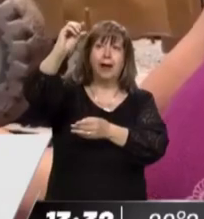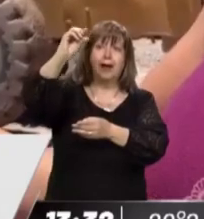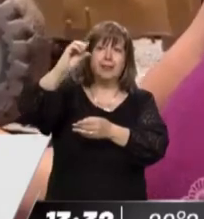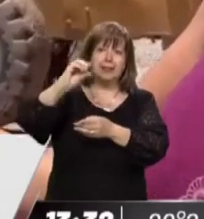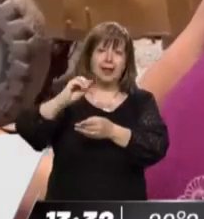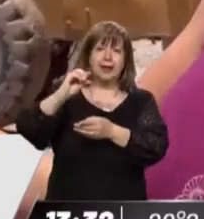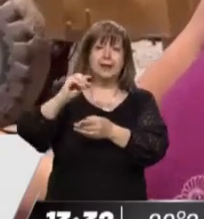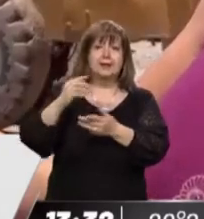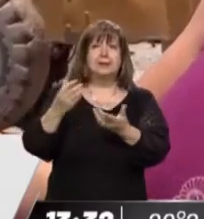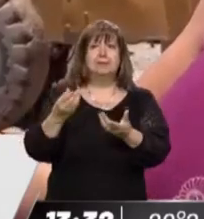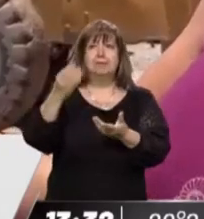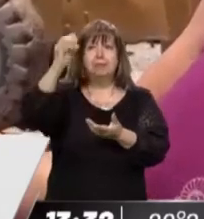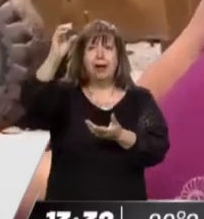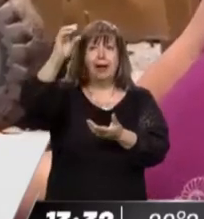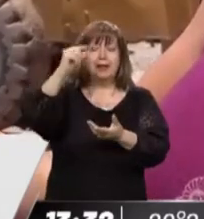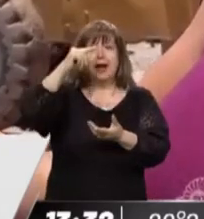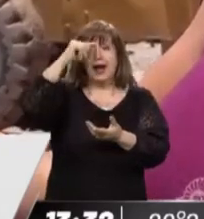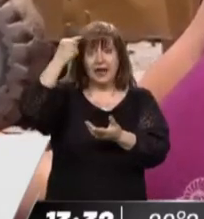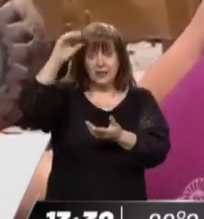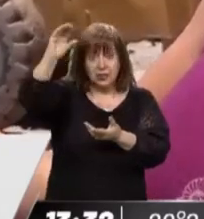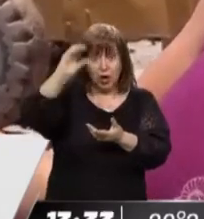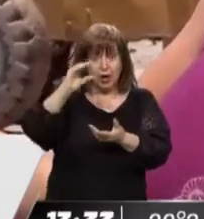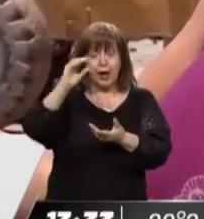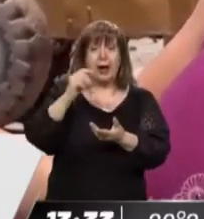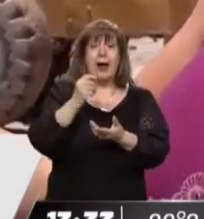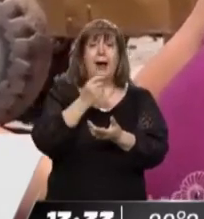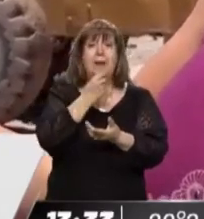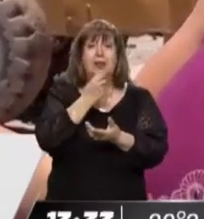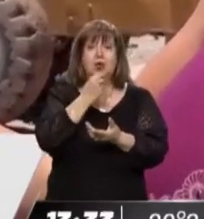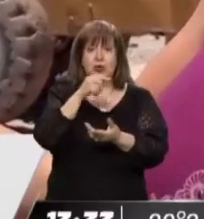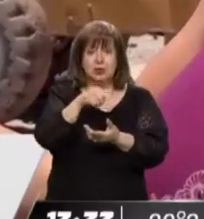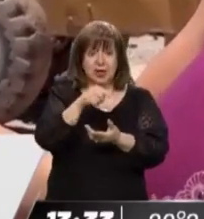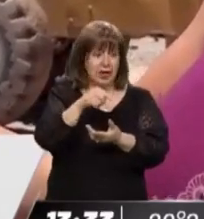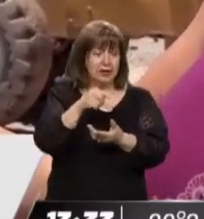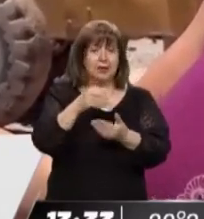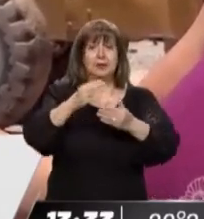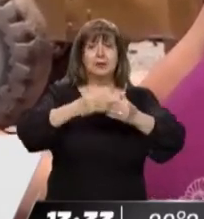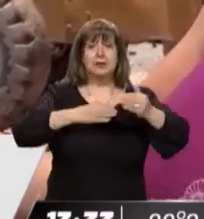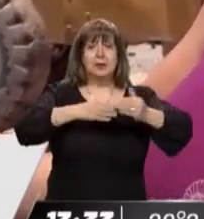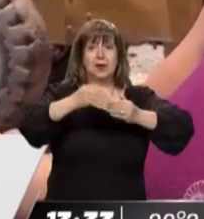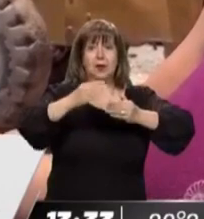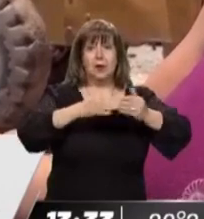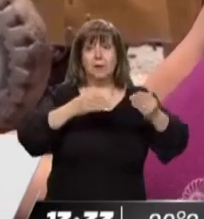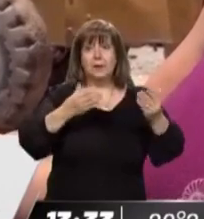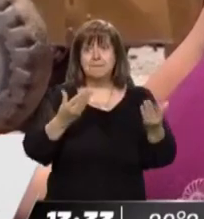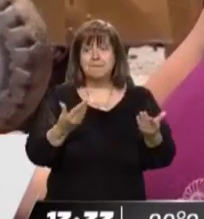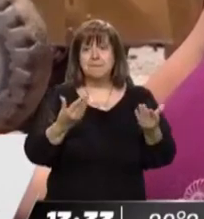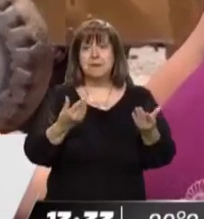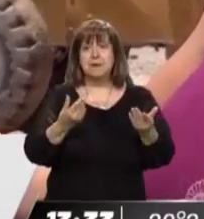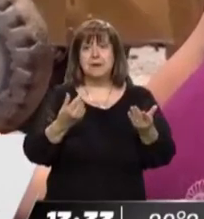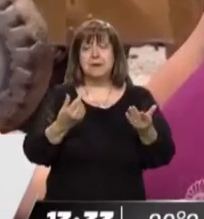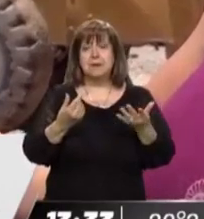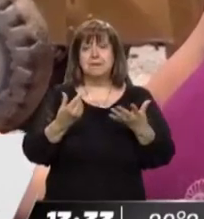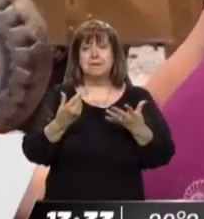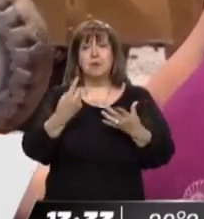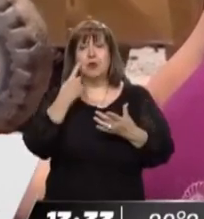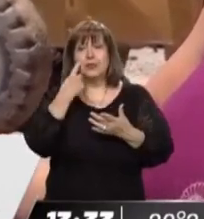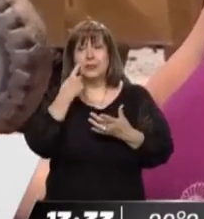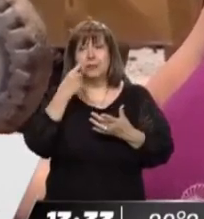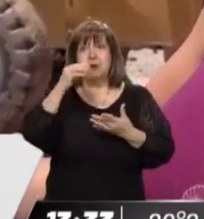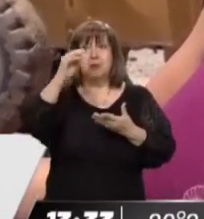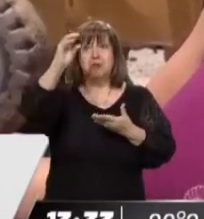Digamos, han dejado de mandarle los fondos de Nación a las obras que hay por convenio a la provincia y a los